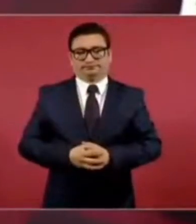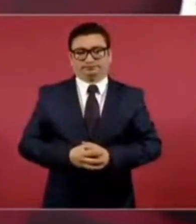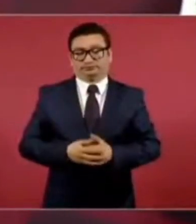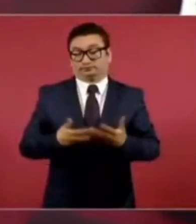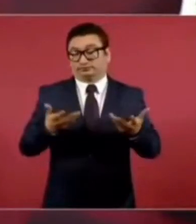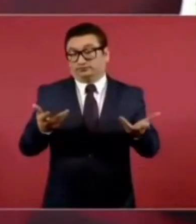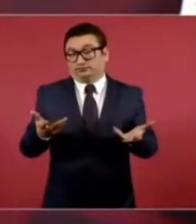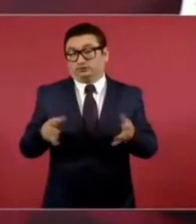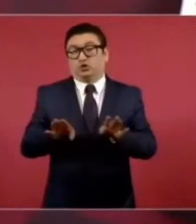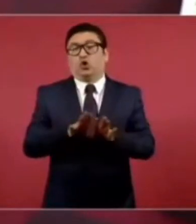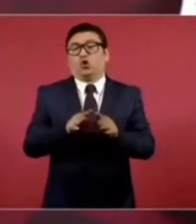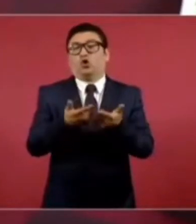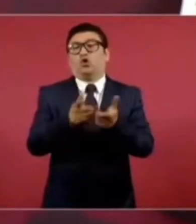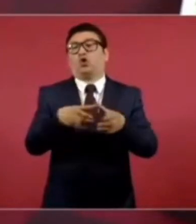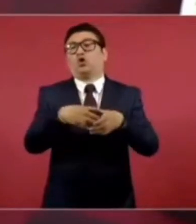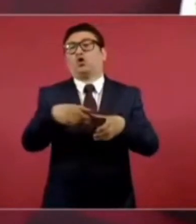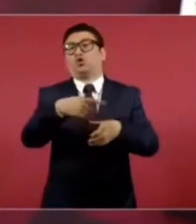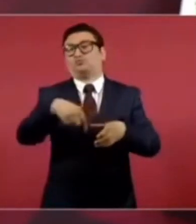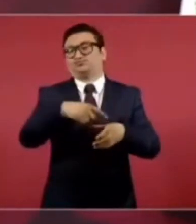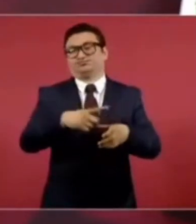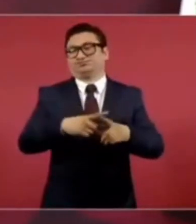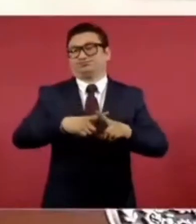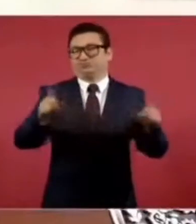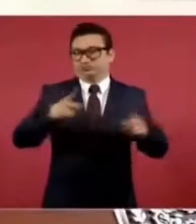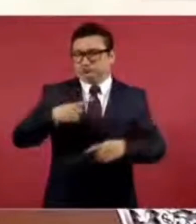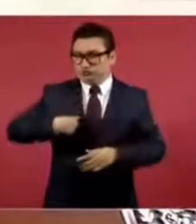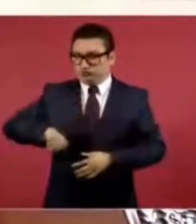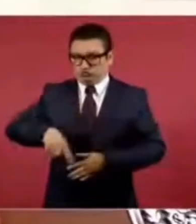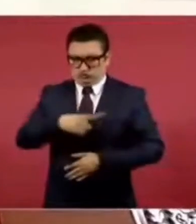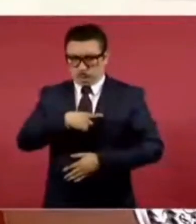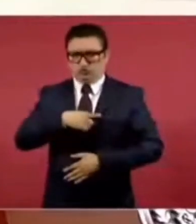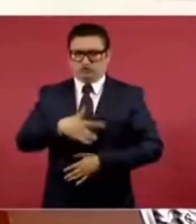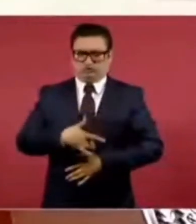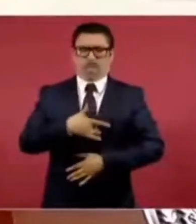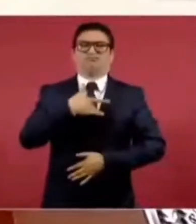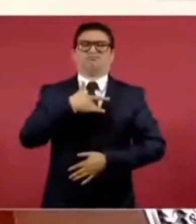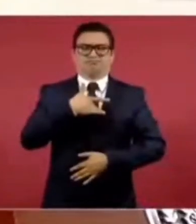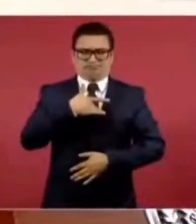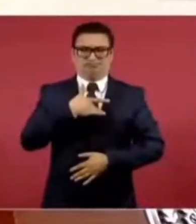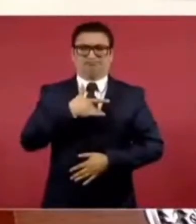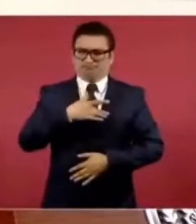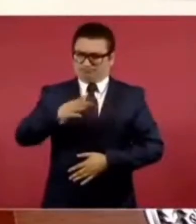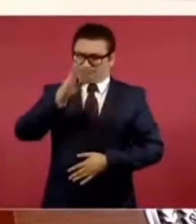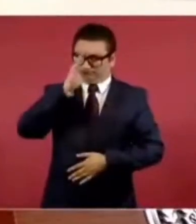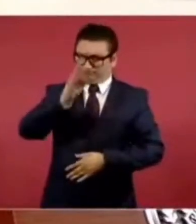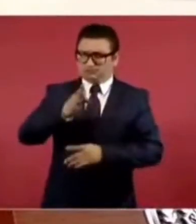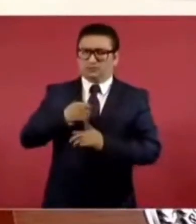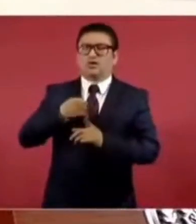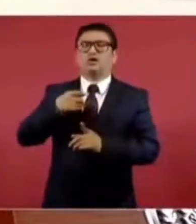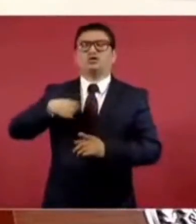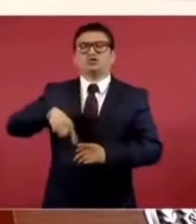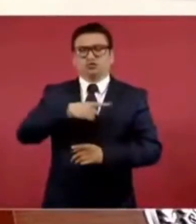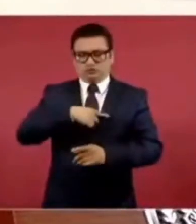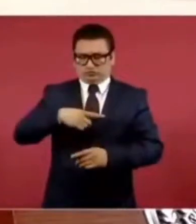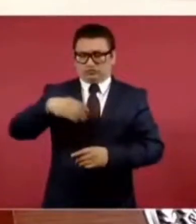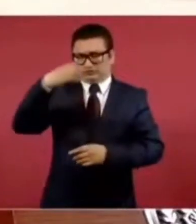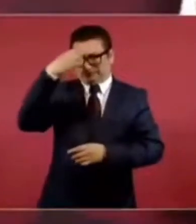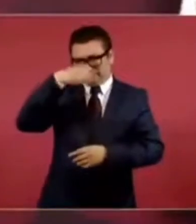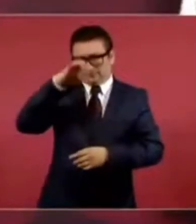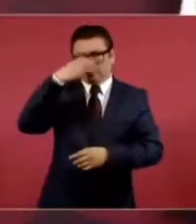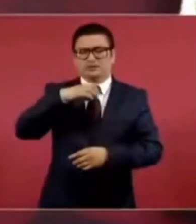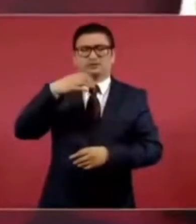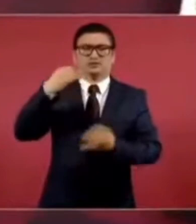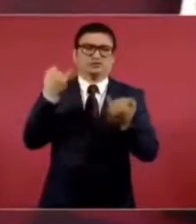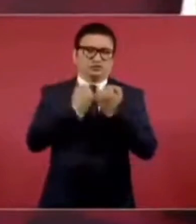Entonces, como nosotros, por convicción y por experiencia